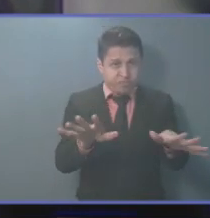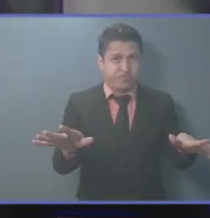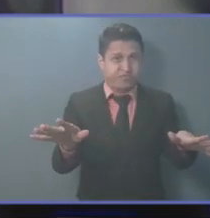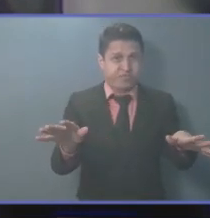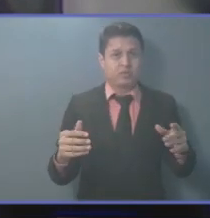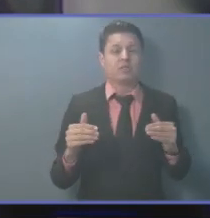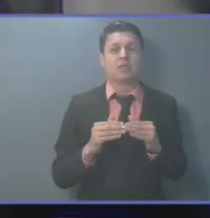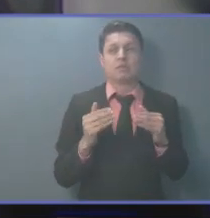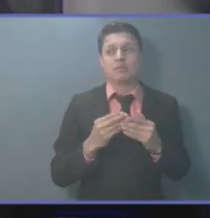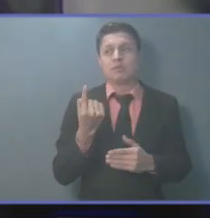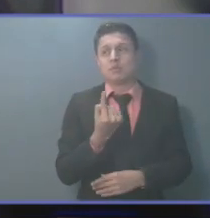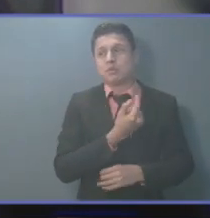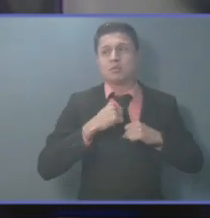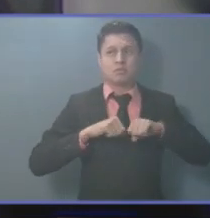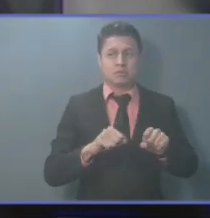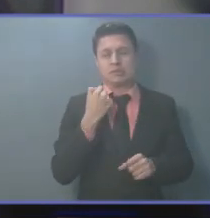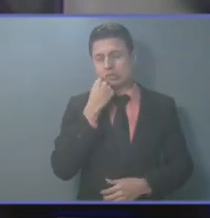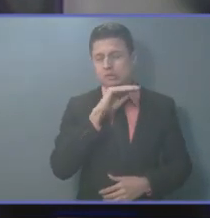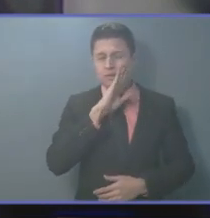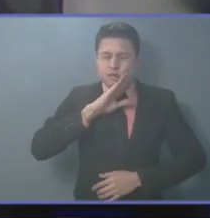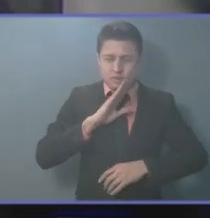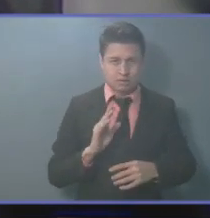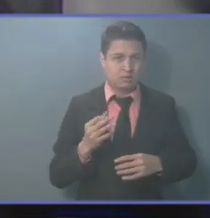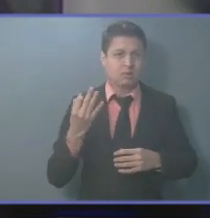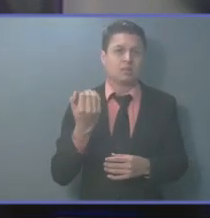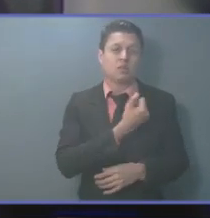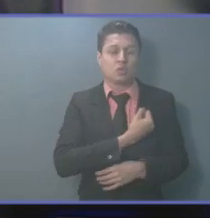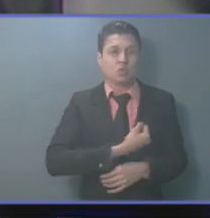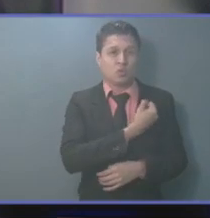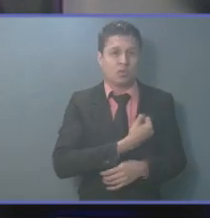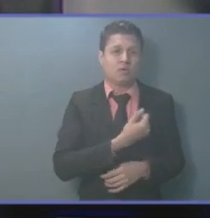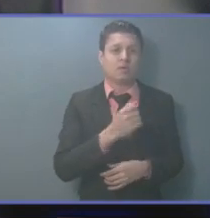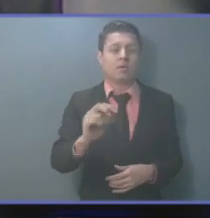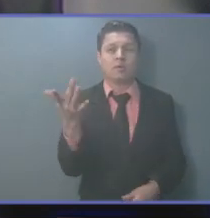colateral de vidas de gente